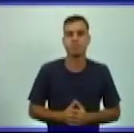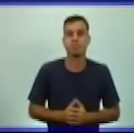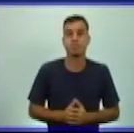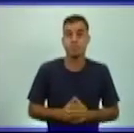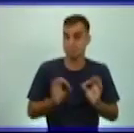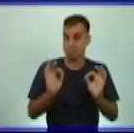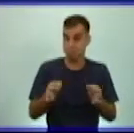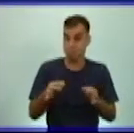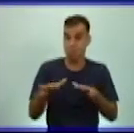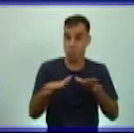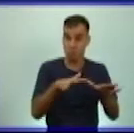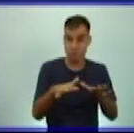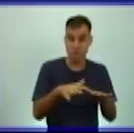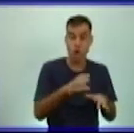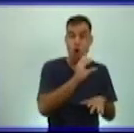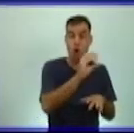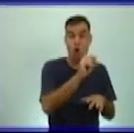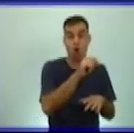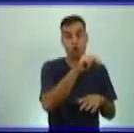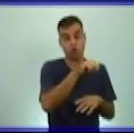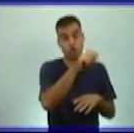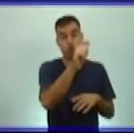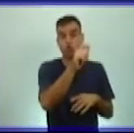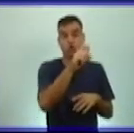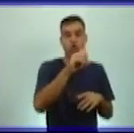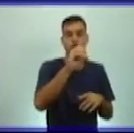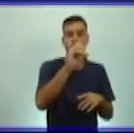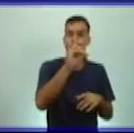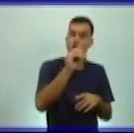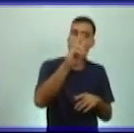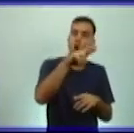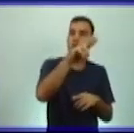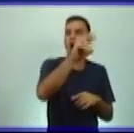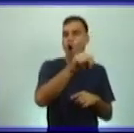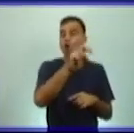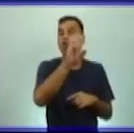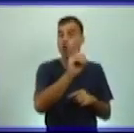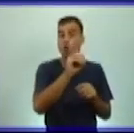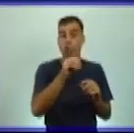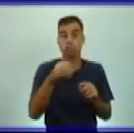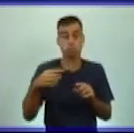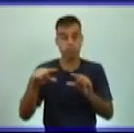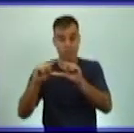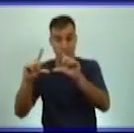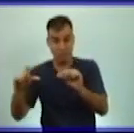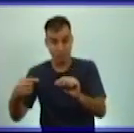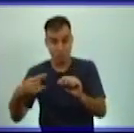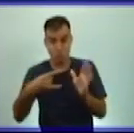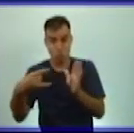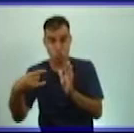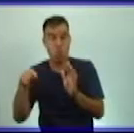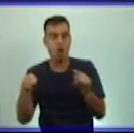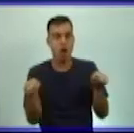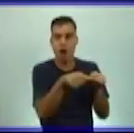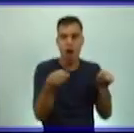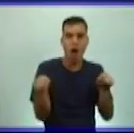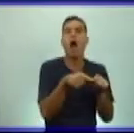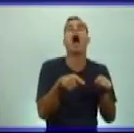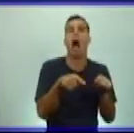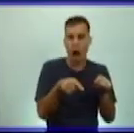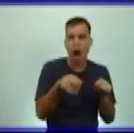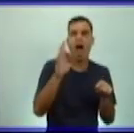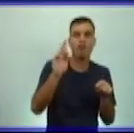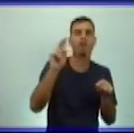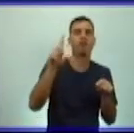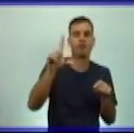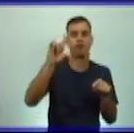relativo contorno-imán propicia que haya variación de flujo magnético y por tanto la corriente. Es decir, que es